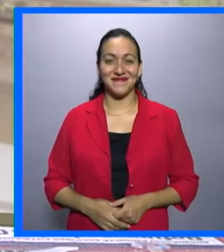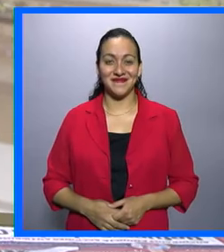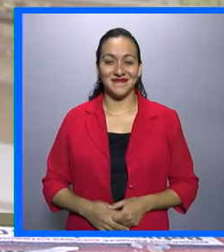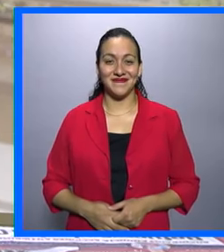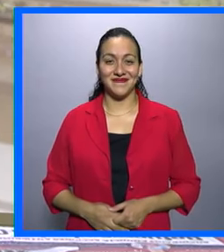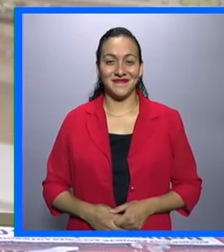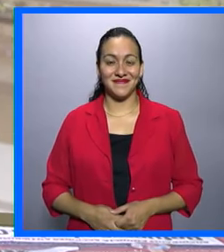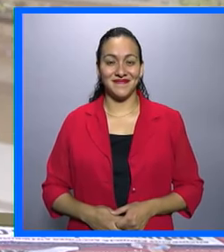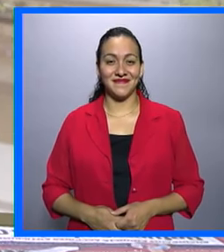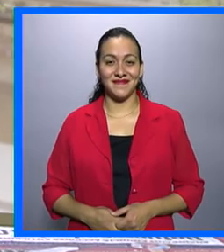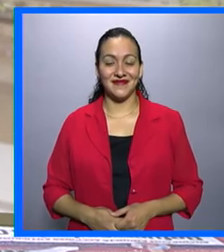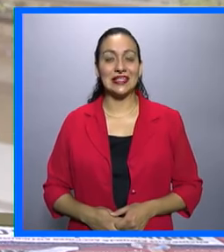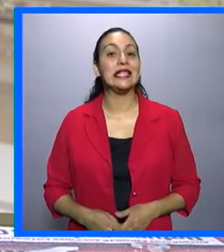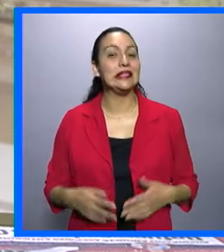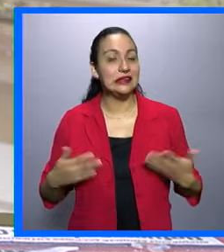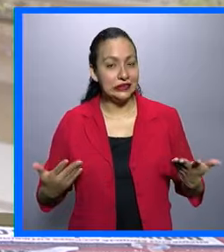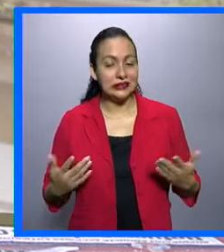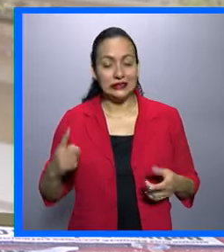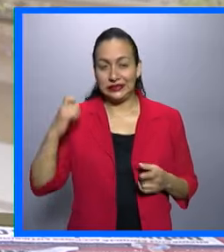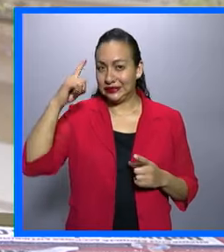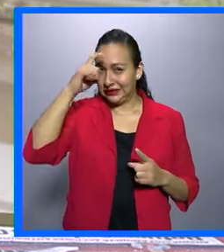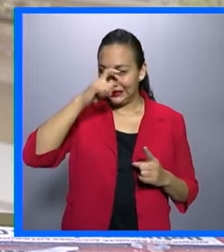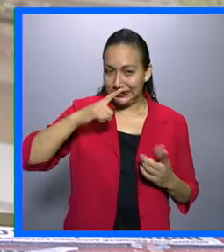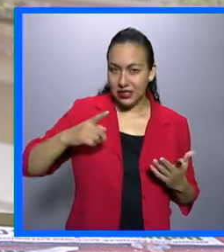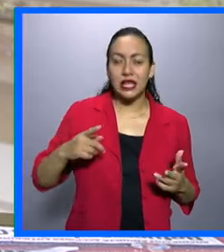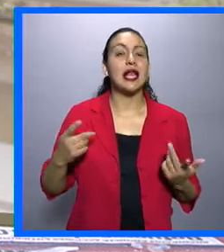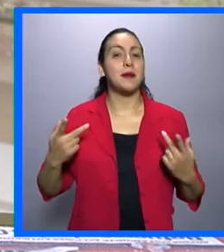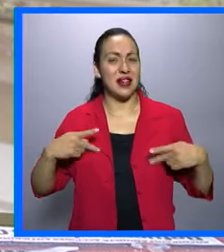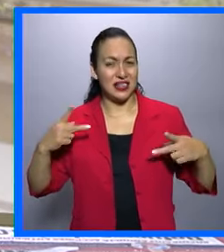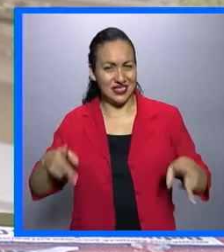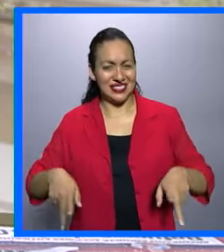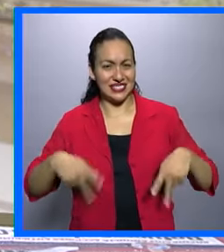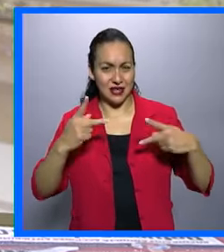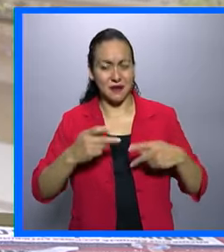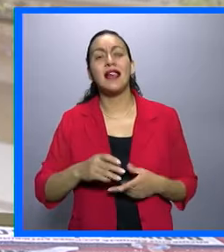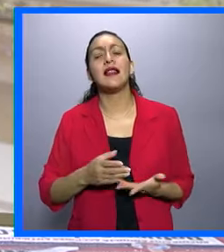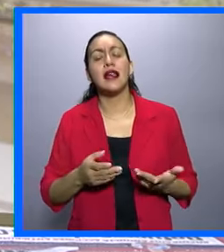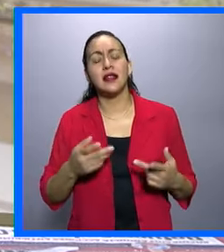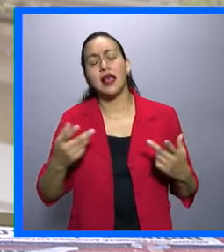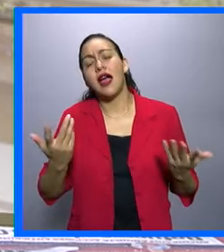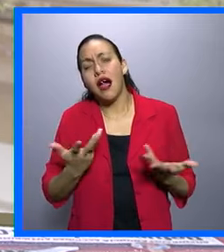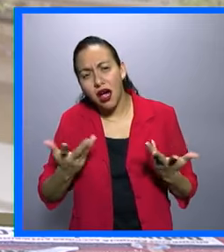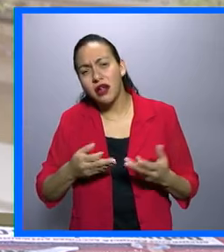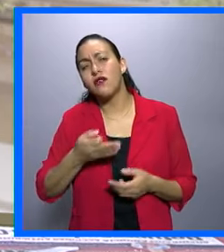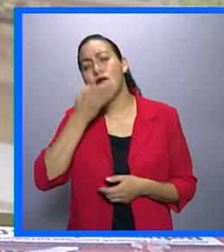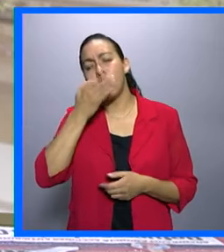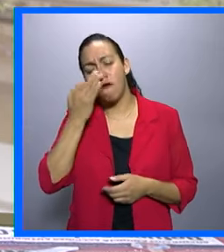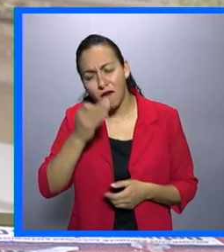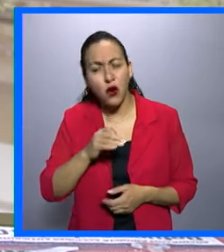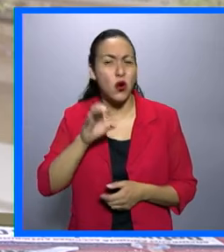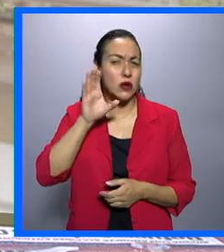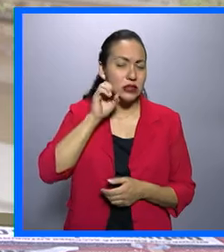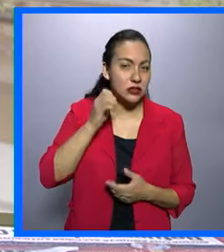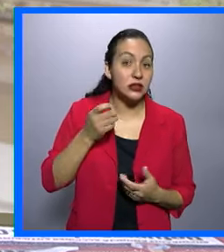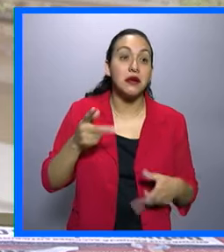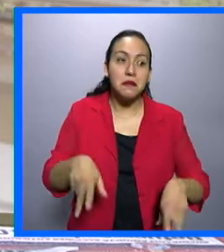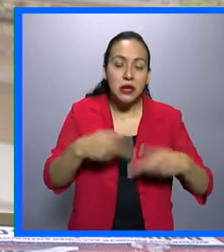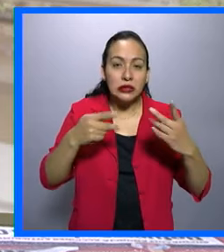Y pese al complicado contexto que enfrentan productores y vendedores de cempasúchil, con el inicio de la celebración del Día de